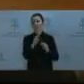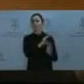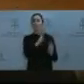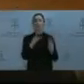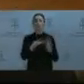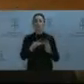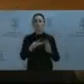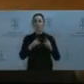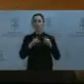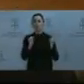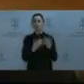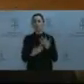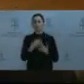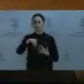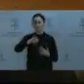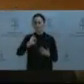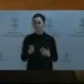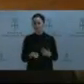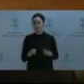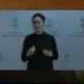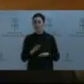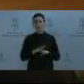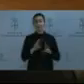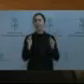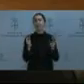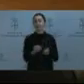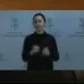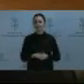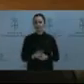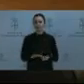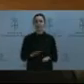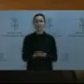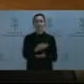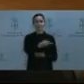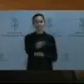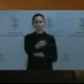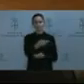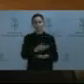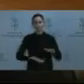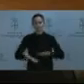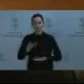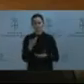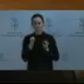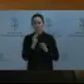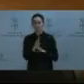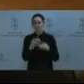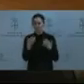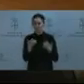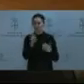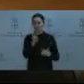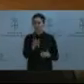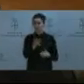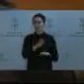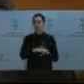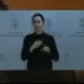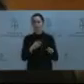para terminar, es pedirle a ustedes colaboración en el Parlamento de la Nación para que los fondos mineros